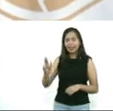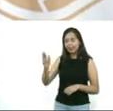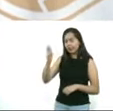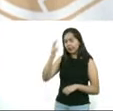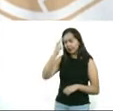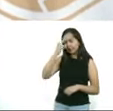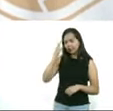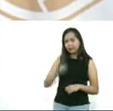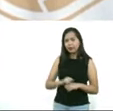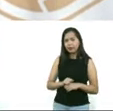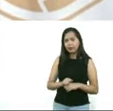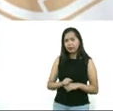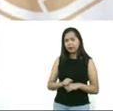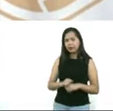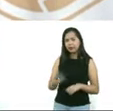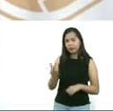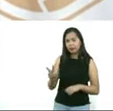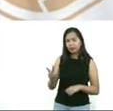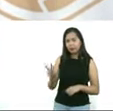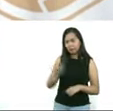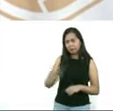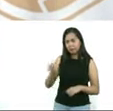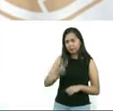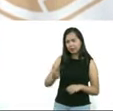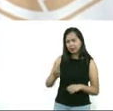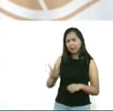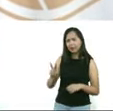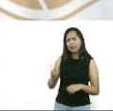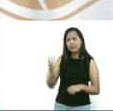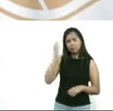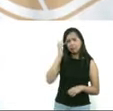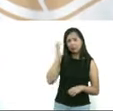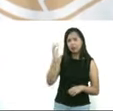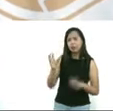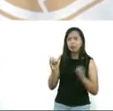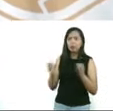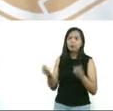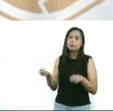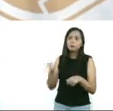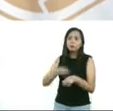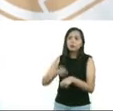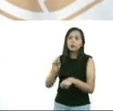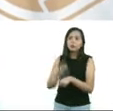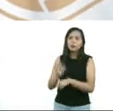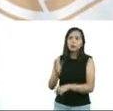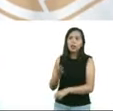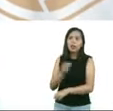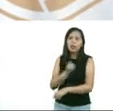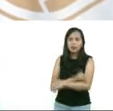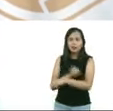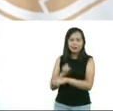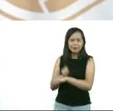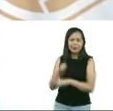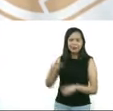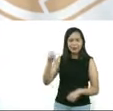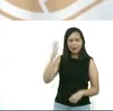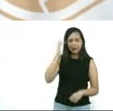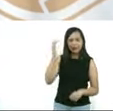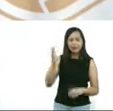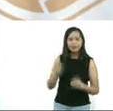de el Viernes Santo, bueno, de toda la Semana Santa en Iztapalapa, es el teatro de masas más grande que él hubiera